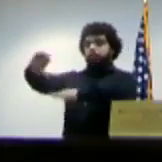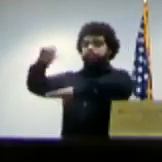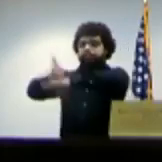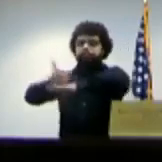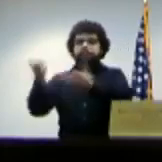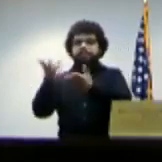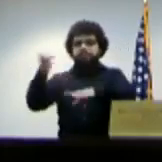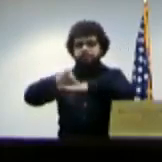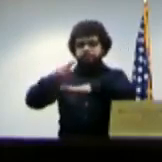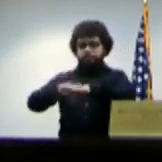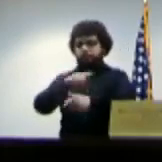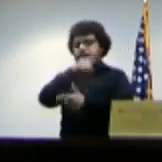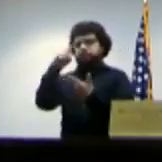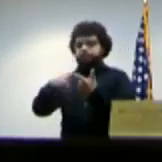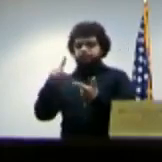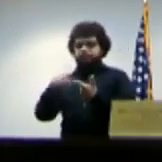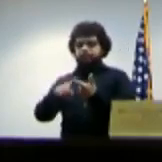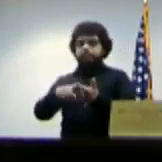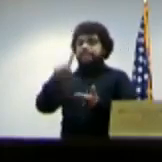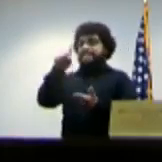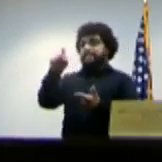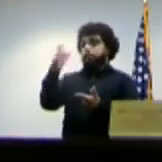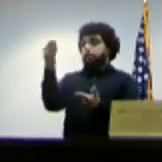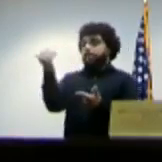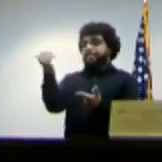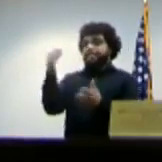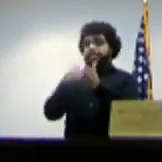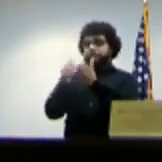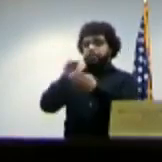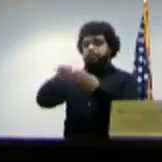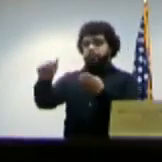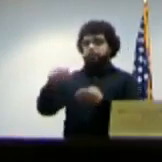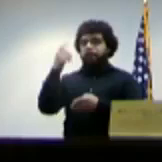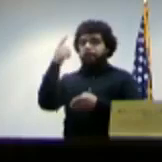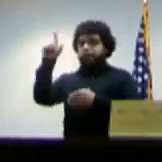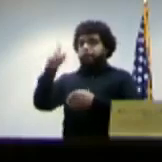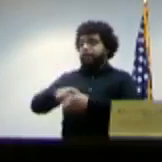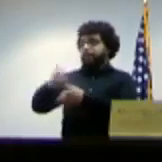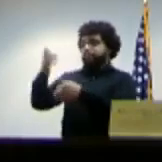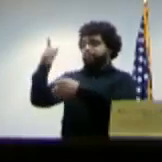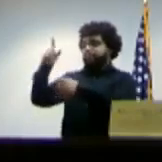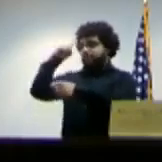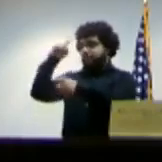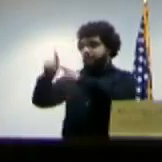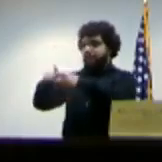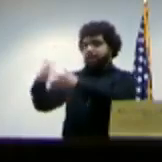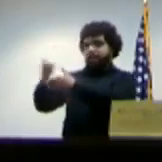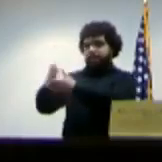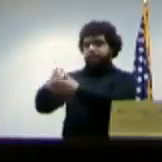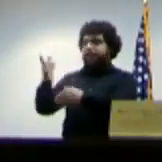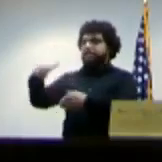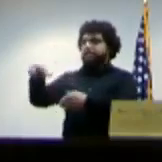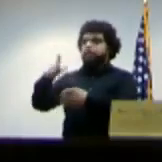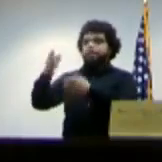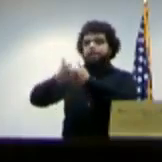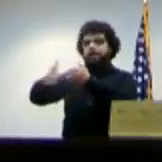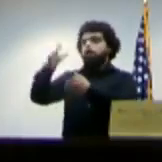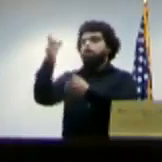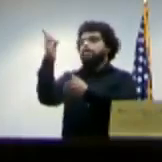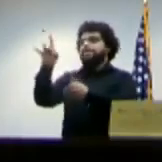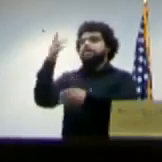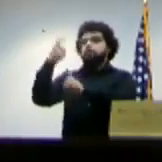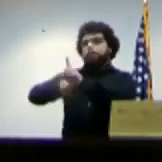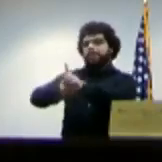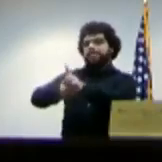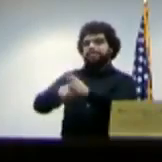Otros 105 millones, 115 millones por el Supplemental Agreement, que es el contrato que está en vigencia de 18 meses. Y ahora tienen